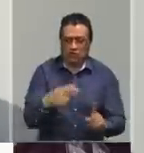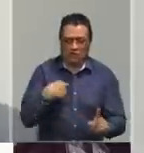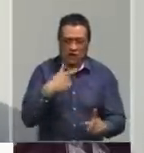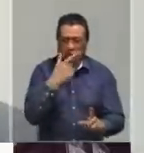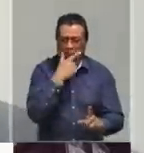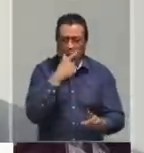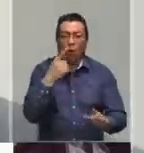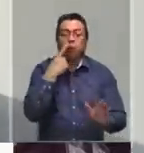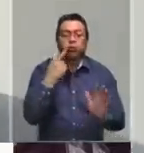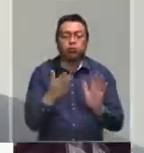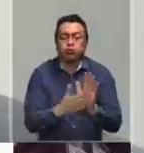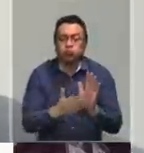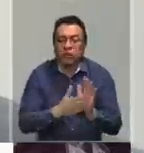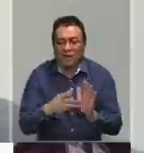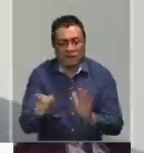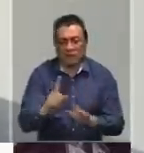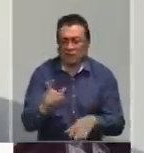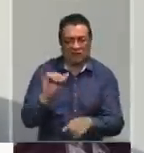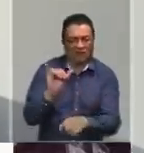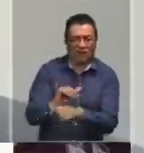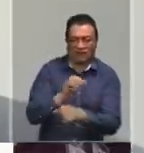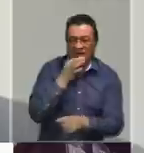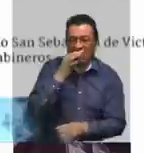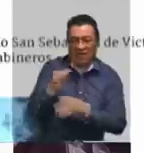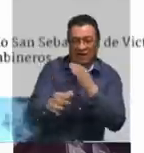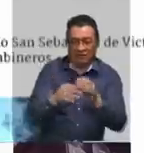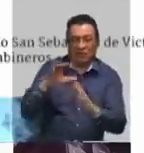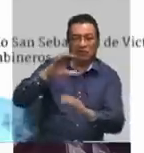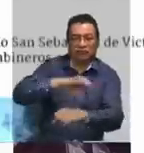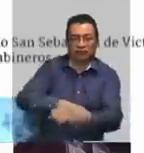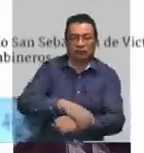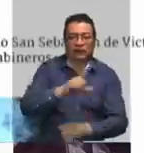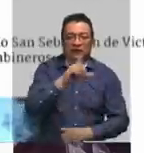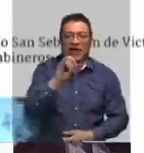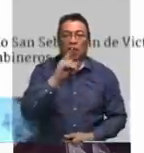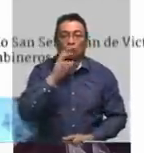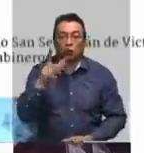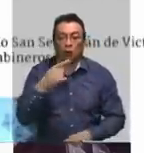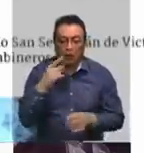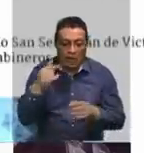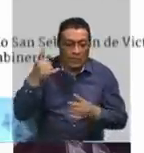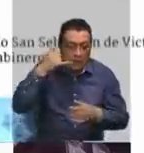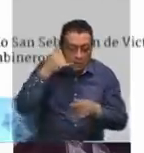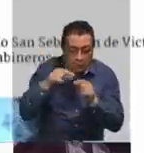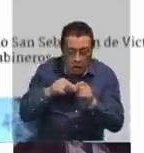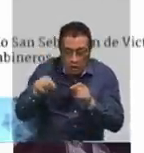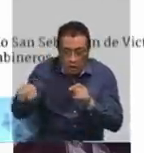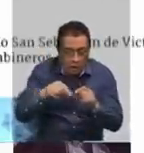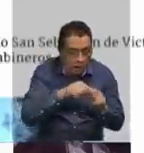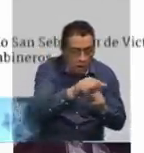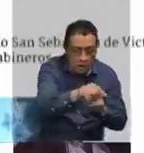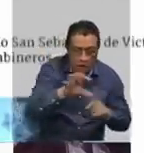parte de las pruebas que la fiscalía presentó para detener a Yaitul, como las triangulaciones telefónicas.